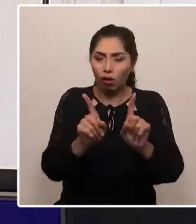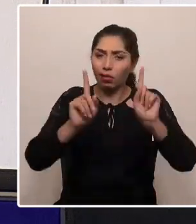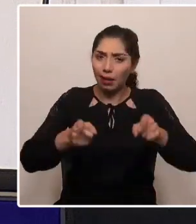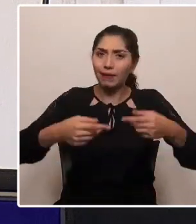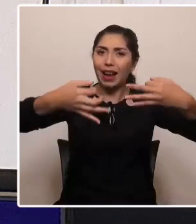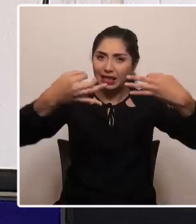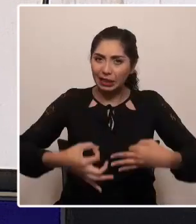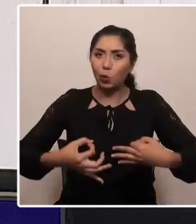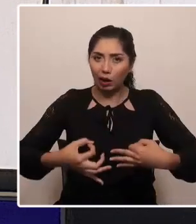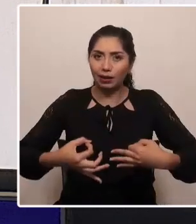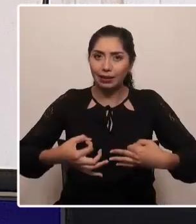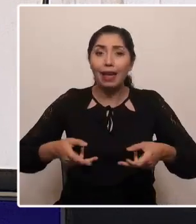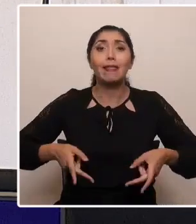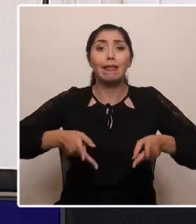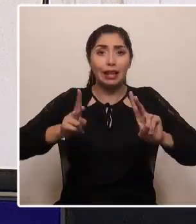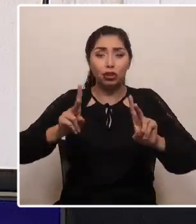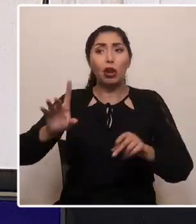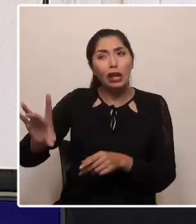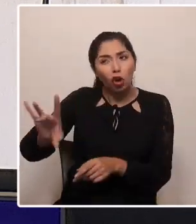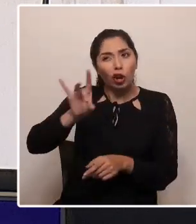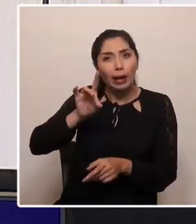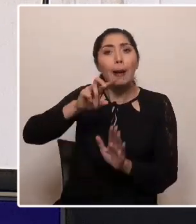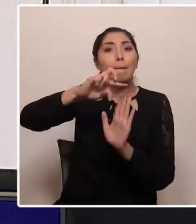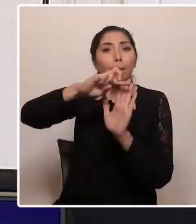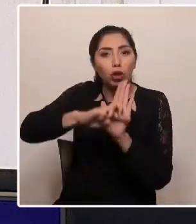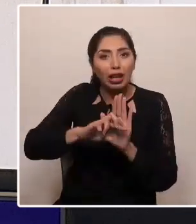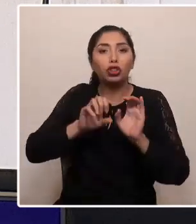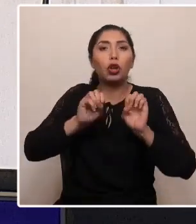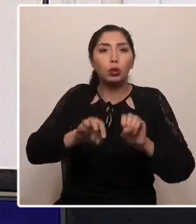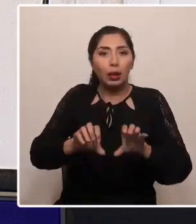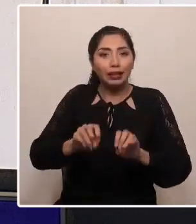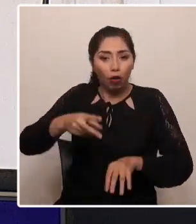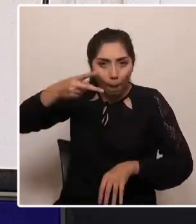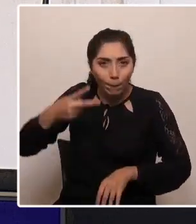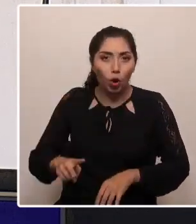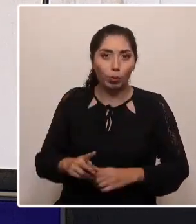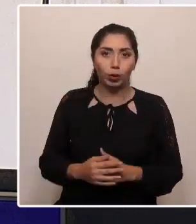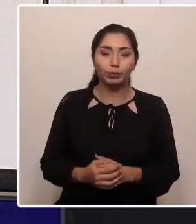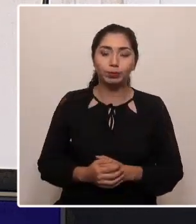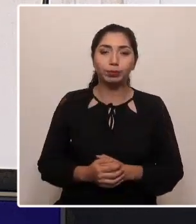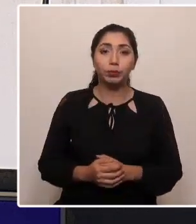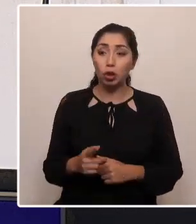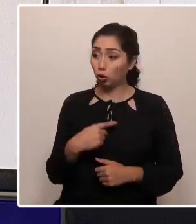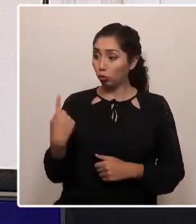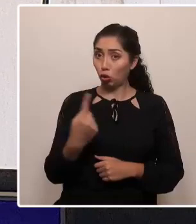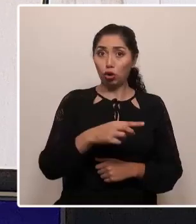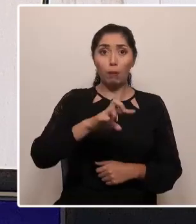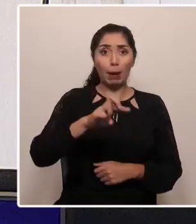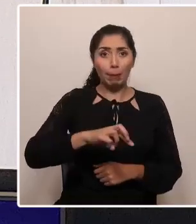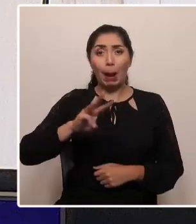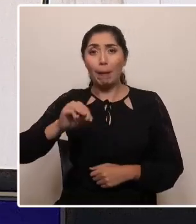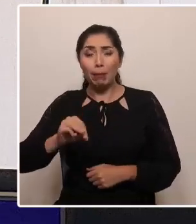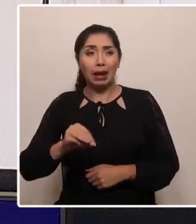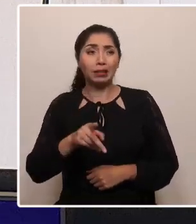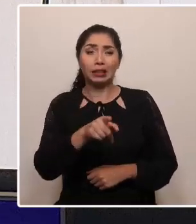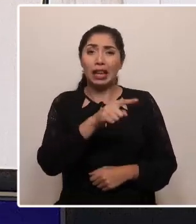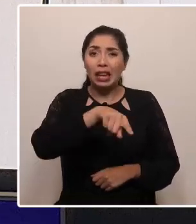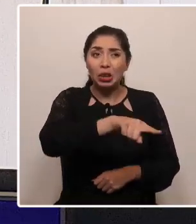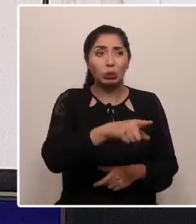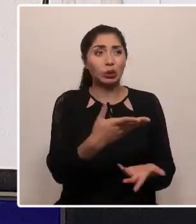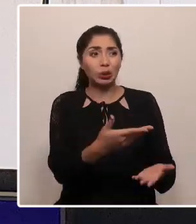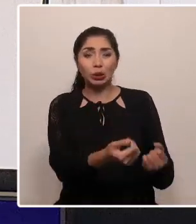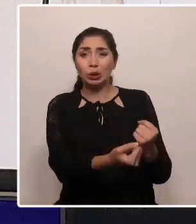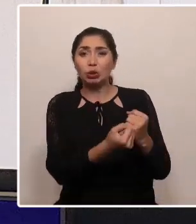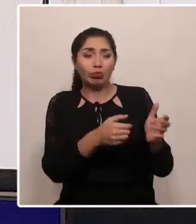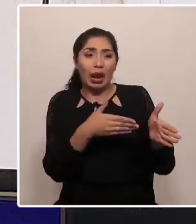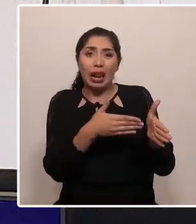derecho a escoger un proyecto educativo propio. Como padres, nos están poniendo tantas trabas que al final nos están